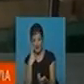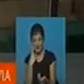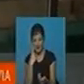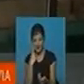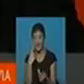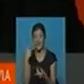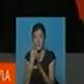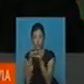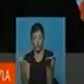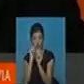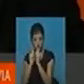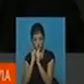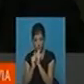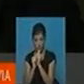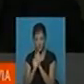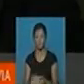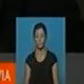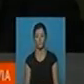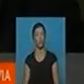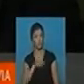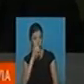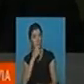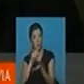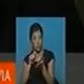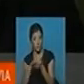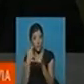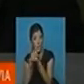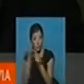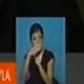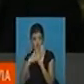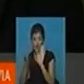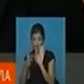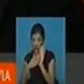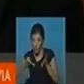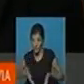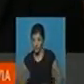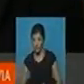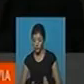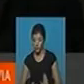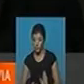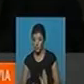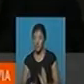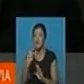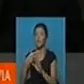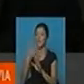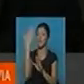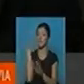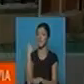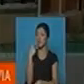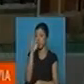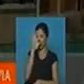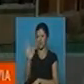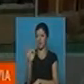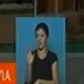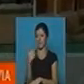historia. Exactamente. ¿Sí? Valverde destapó, mostró el certificado de nacimiento del supuesto hijo, y hace 2 semanas dijo que el hijo nunca existió,